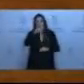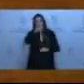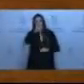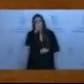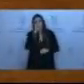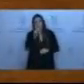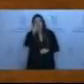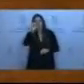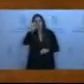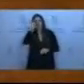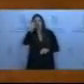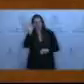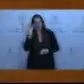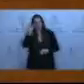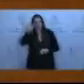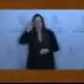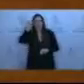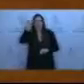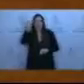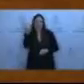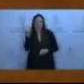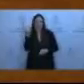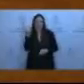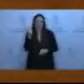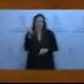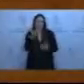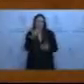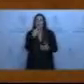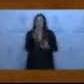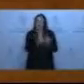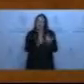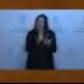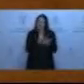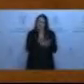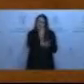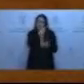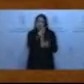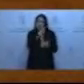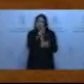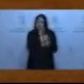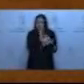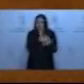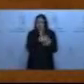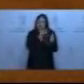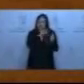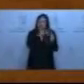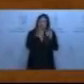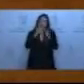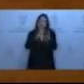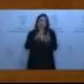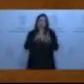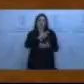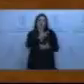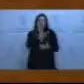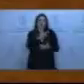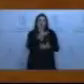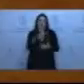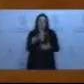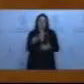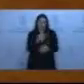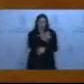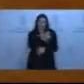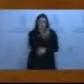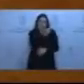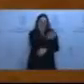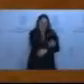Vipasa. Y, bueno, le vuelvo a recordar aquí que de esos 100 millones, de esos 98 millones de euros en avales que tiene el